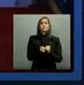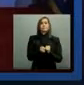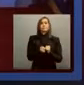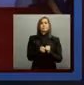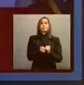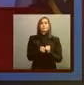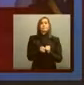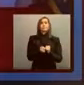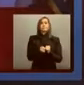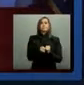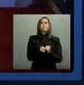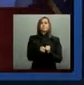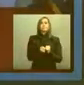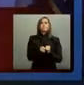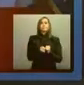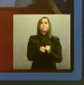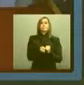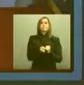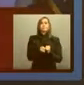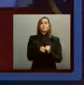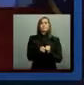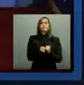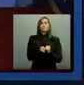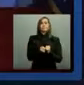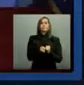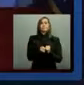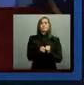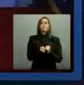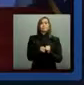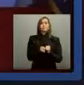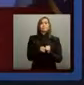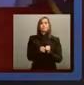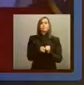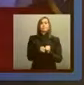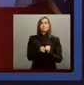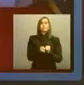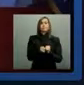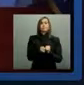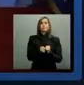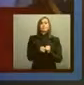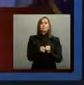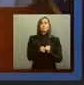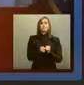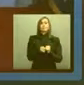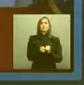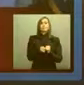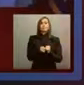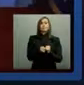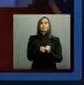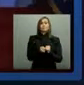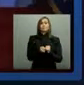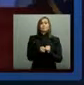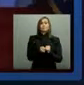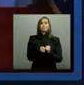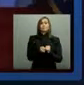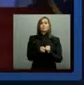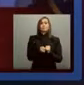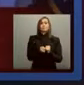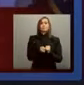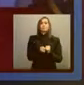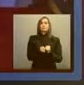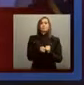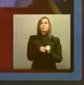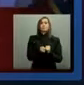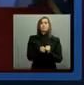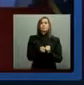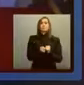justificó eso y el saqueo la estafa el robo que tiene el crédito bisonó y